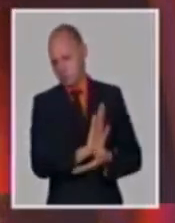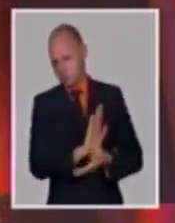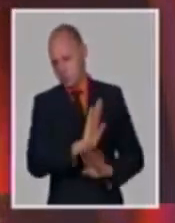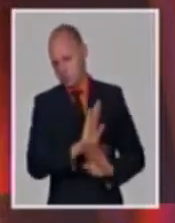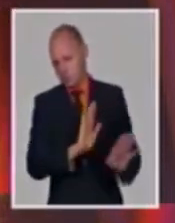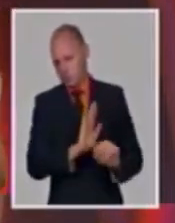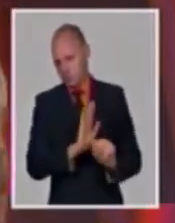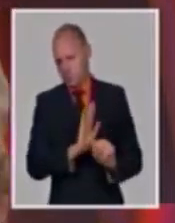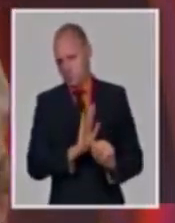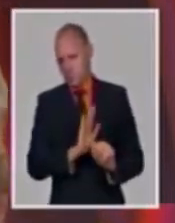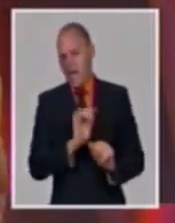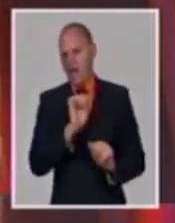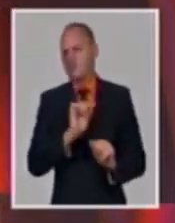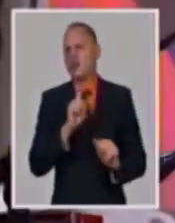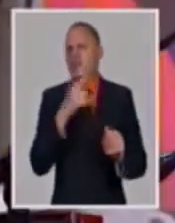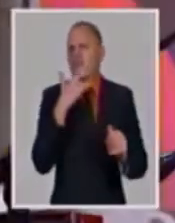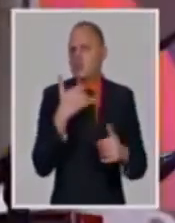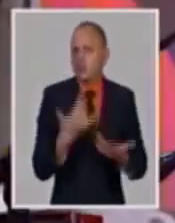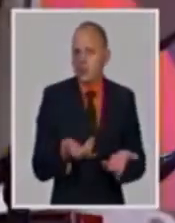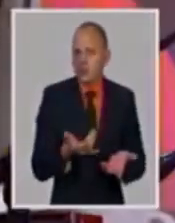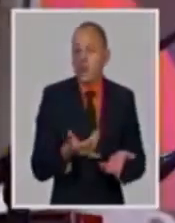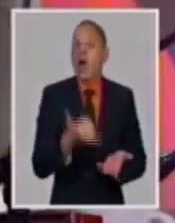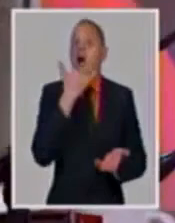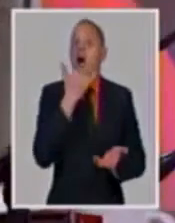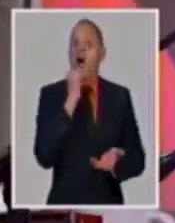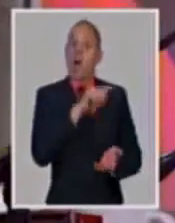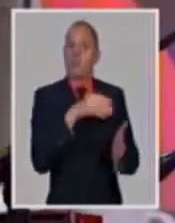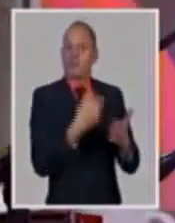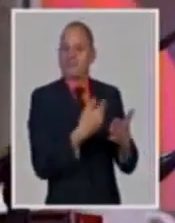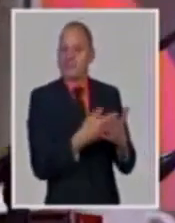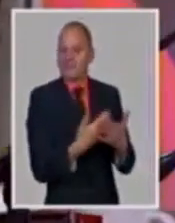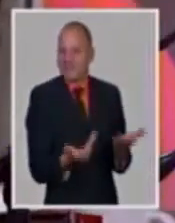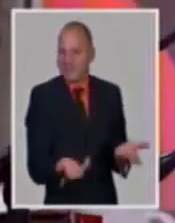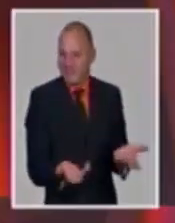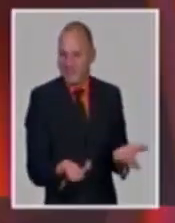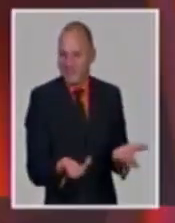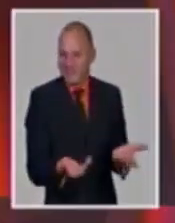efecto en los ingresos del presupuesto, porque esta empresa aportaría menos.